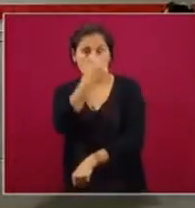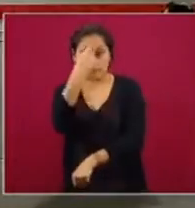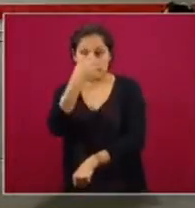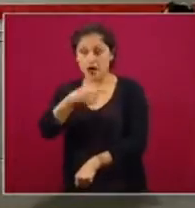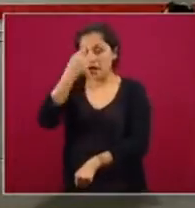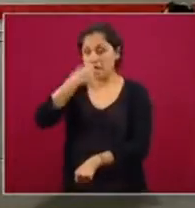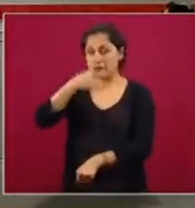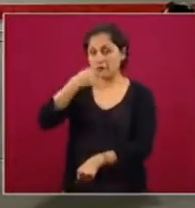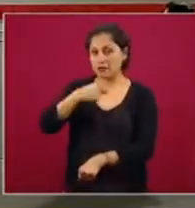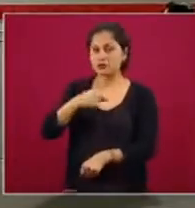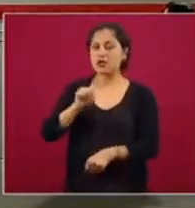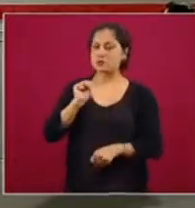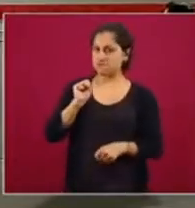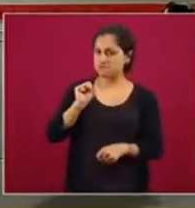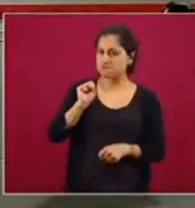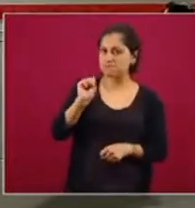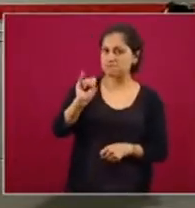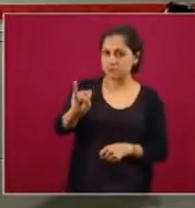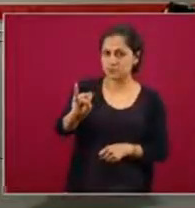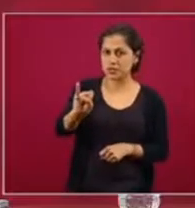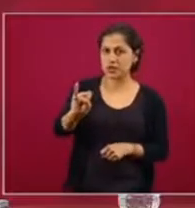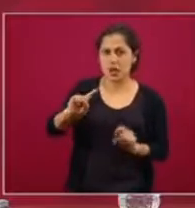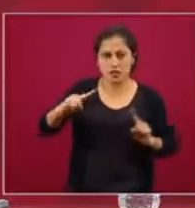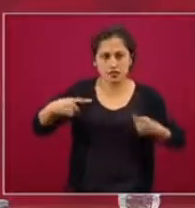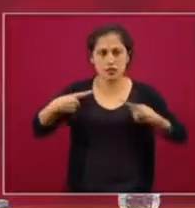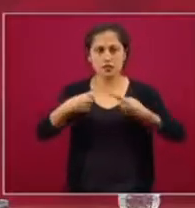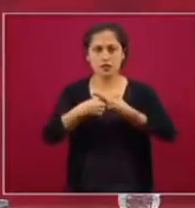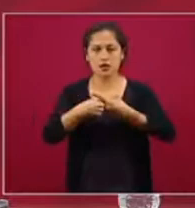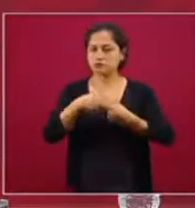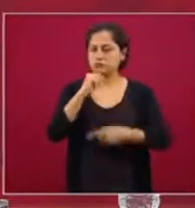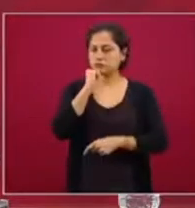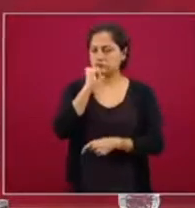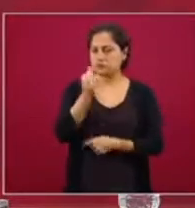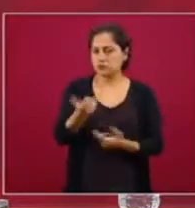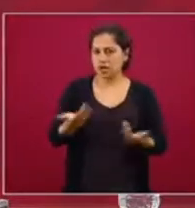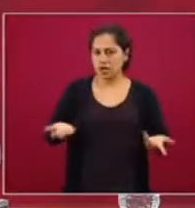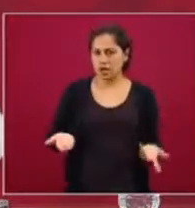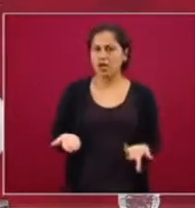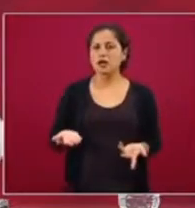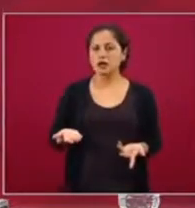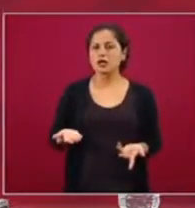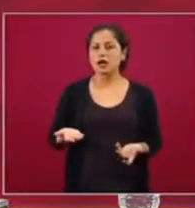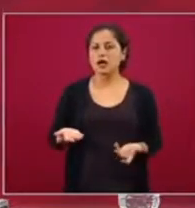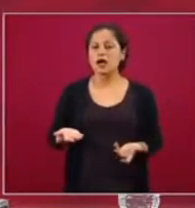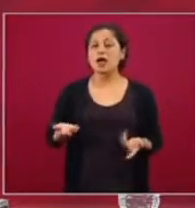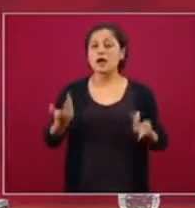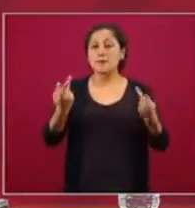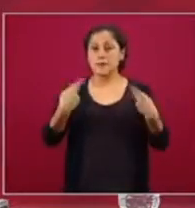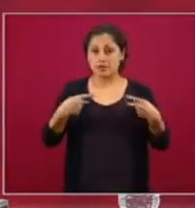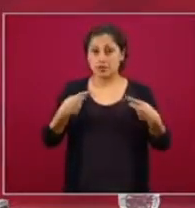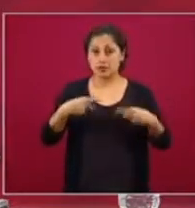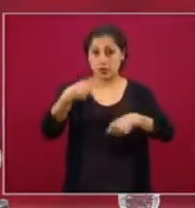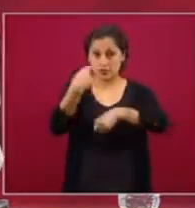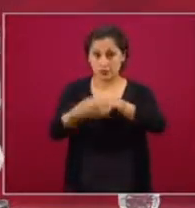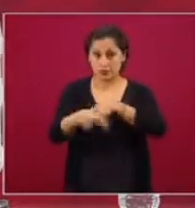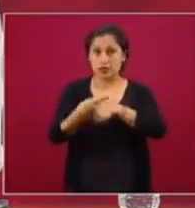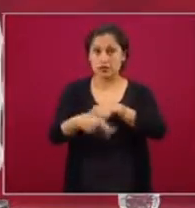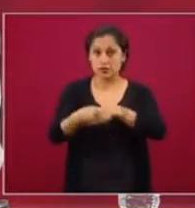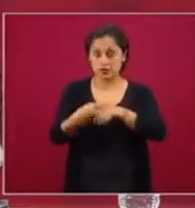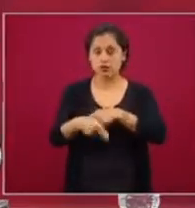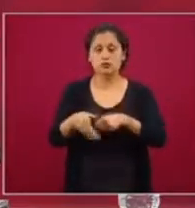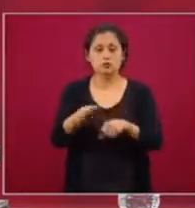se conoce que haya ninguna interferencia. Y como los grupos de riesgo son parecidos, personas mayores de 60